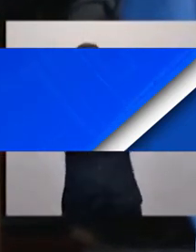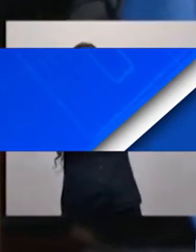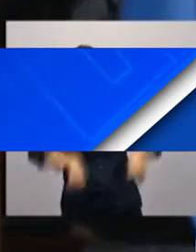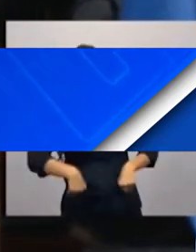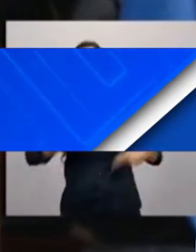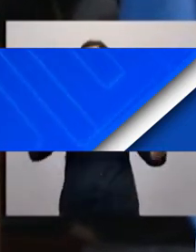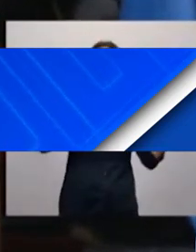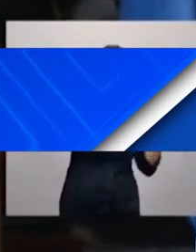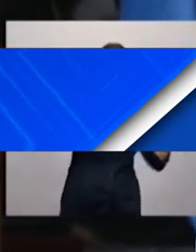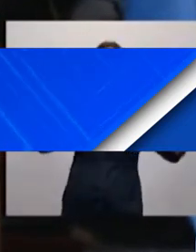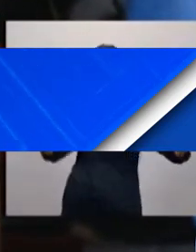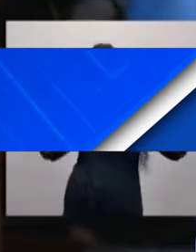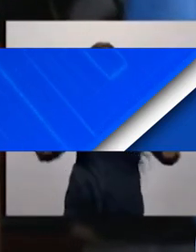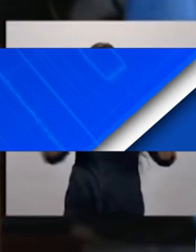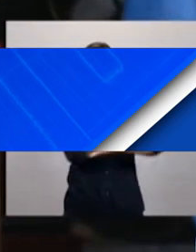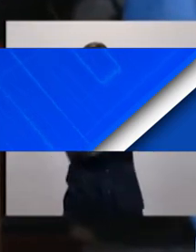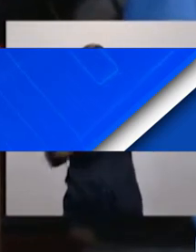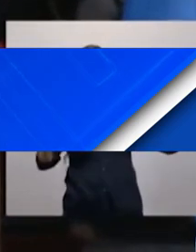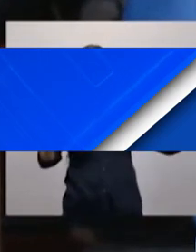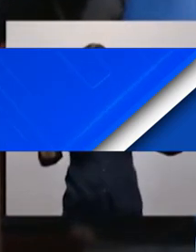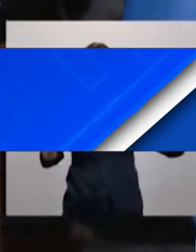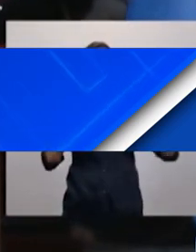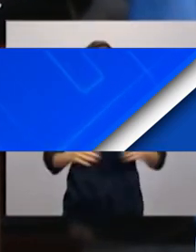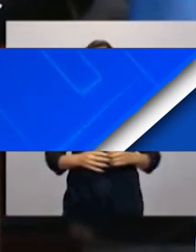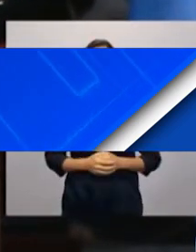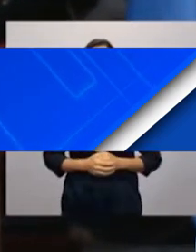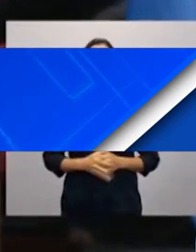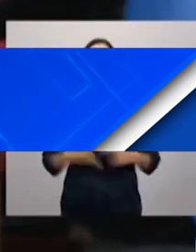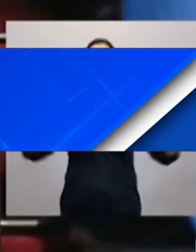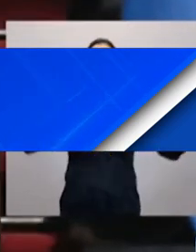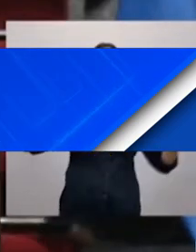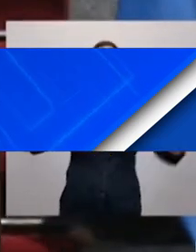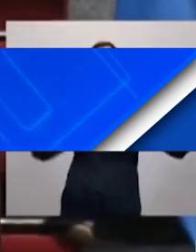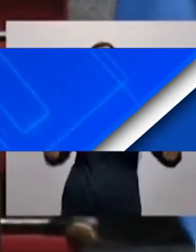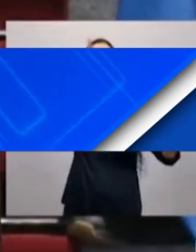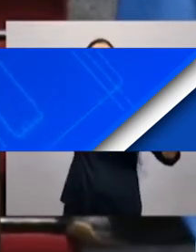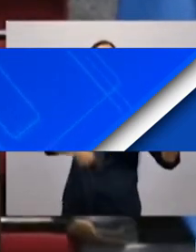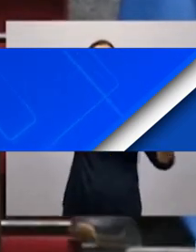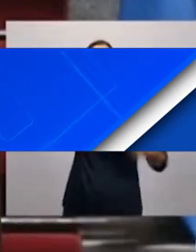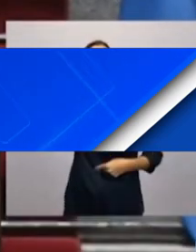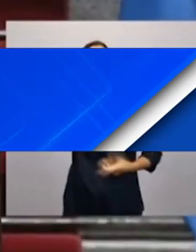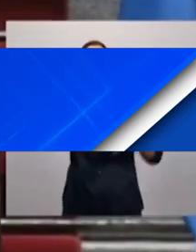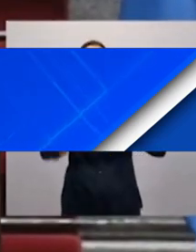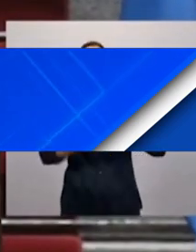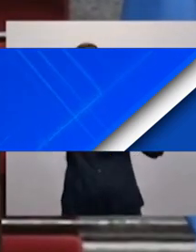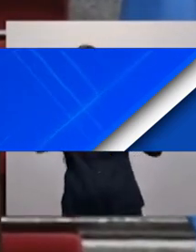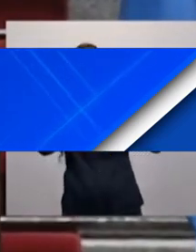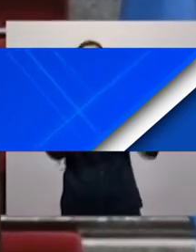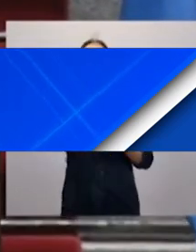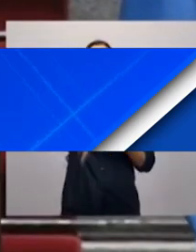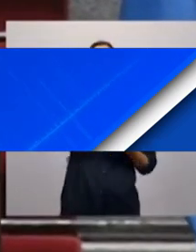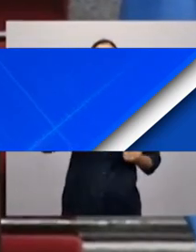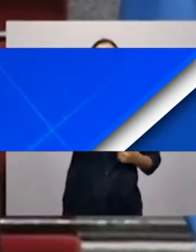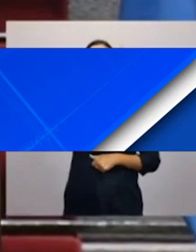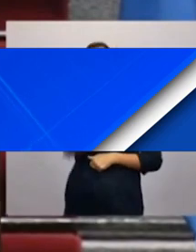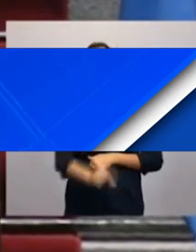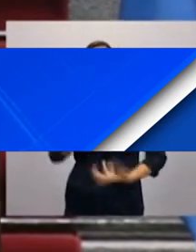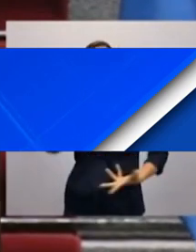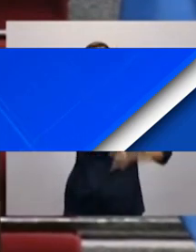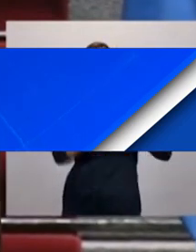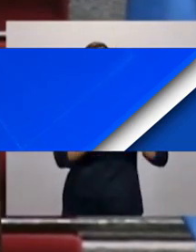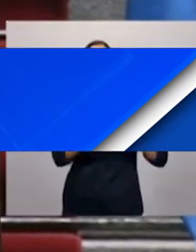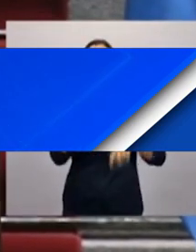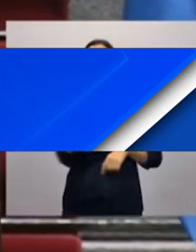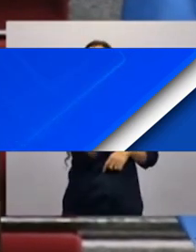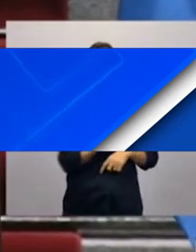de otros principios, de otra forma de proceder, y prueba de ello es que su gabinete va